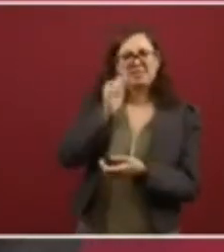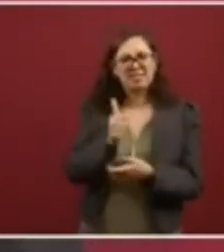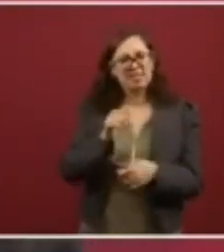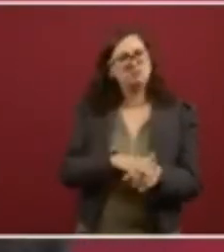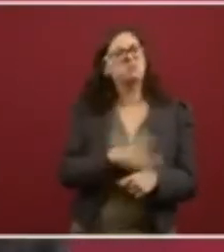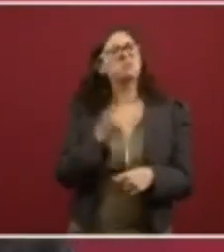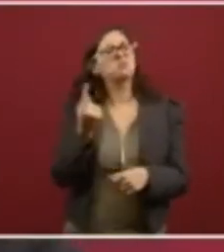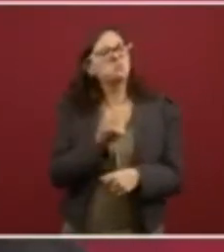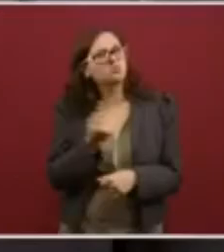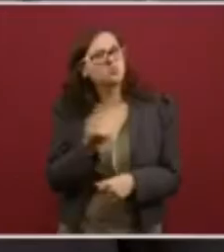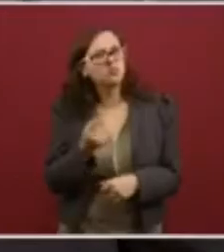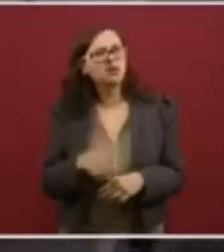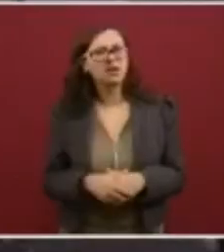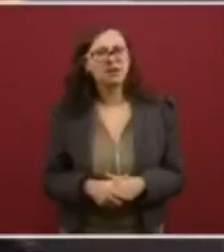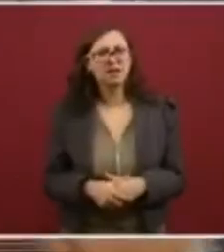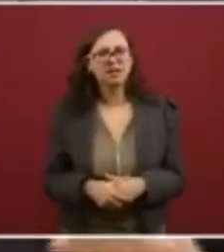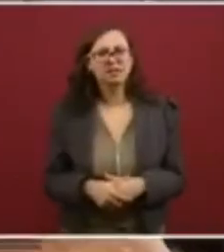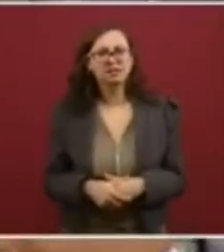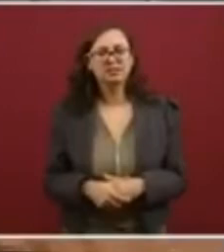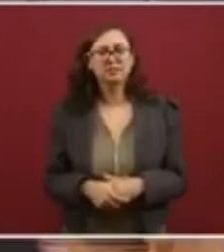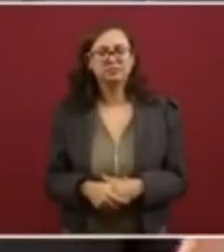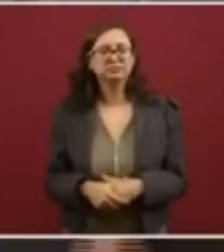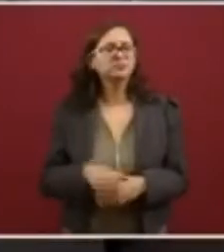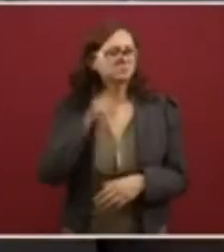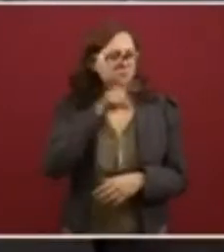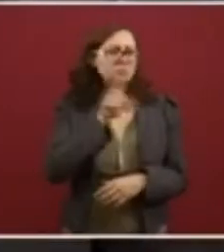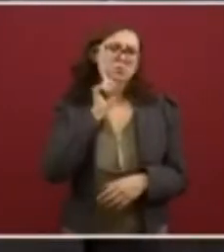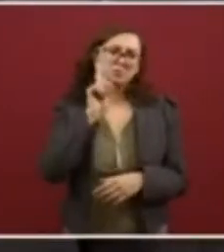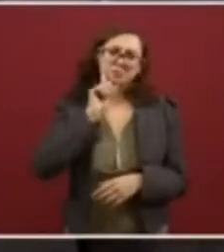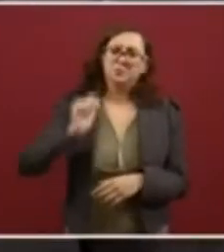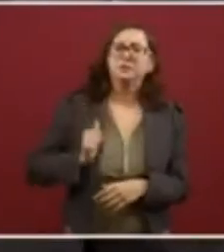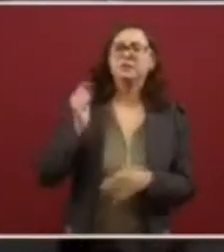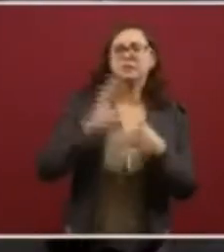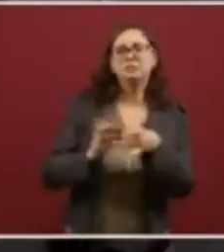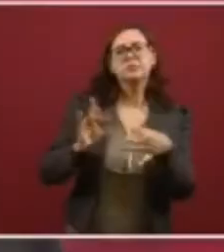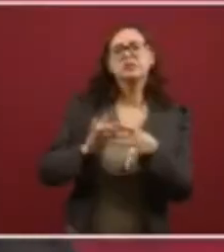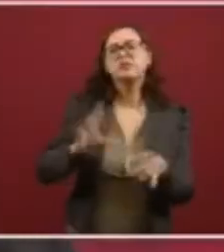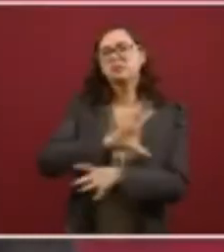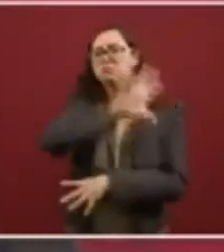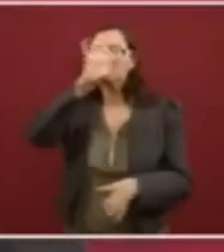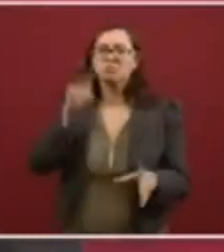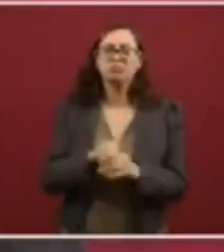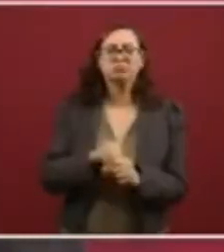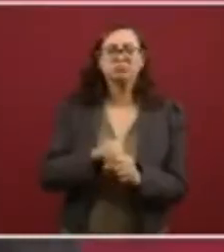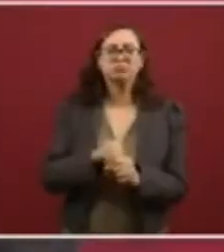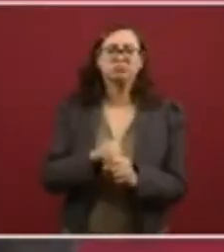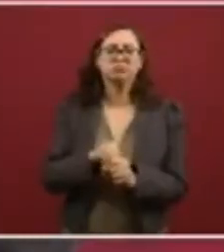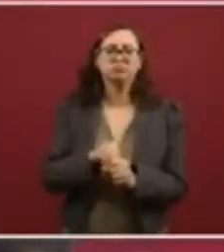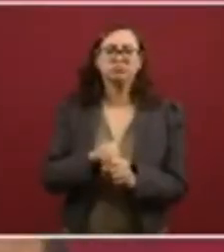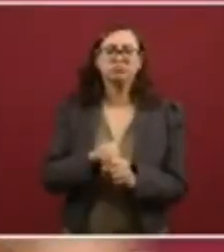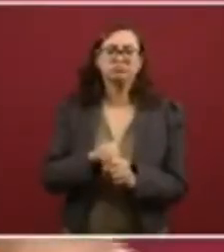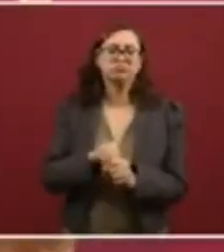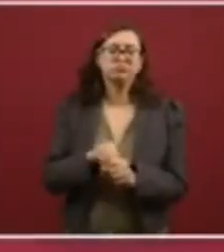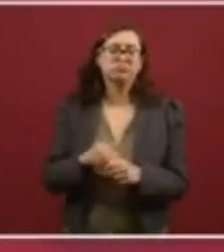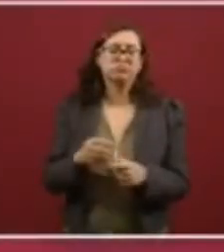ciencia, como se dice. O sea, que explique bien de que existía